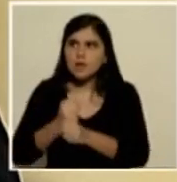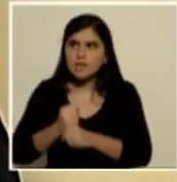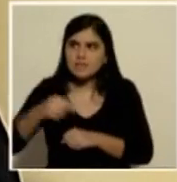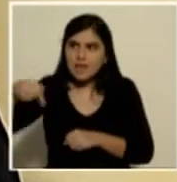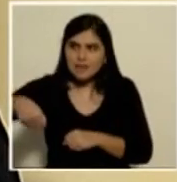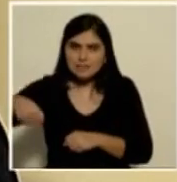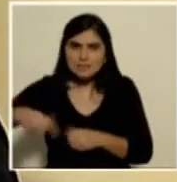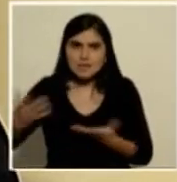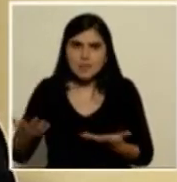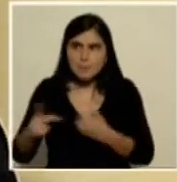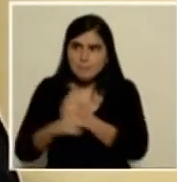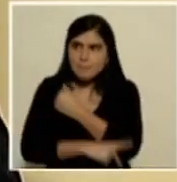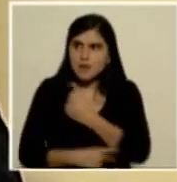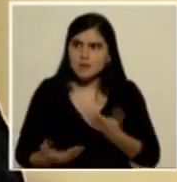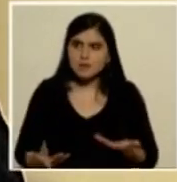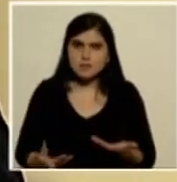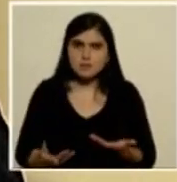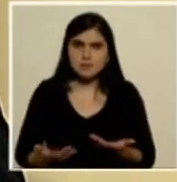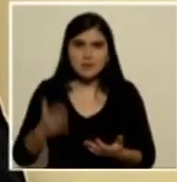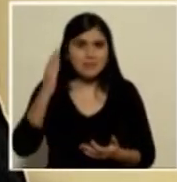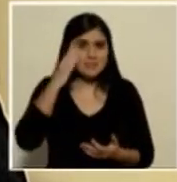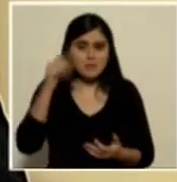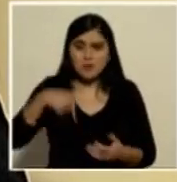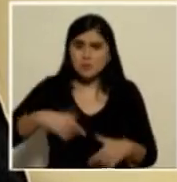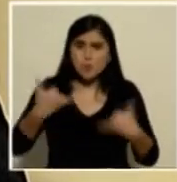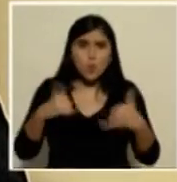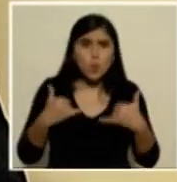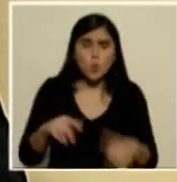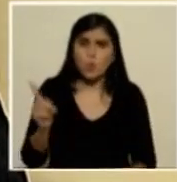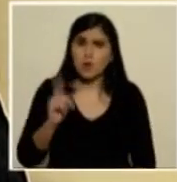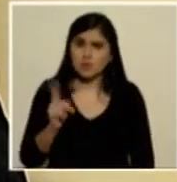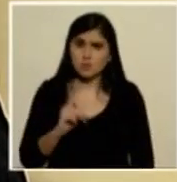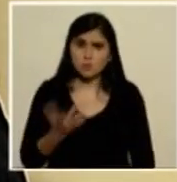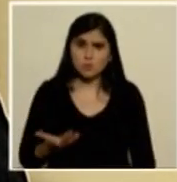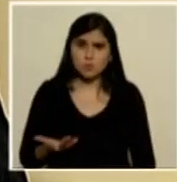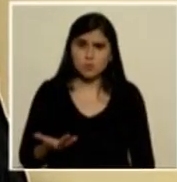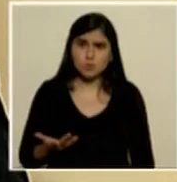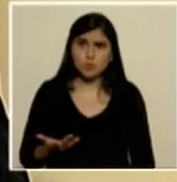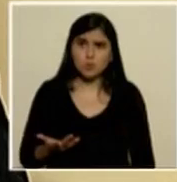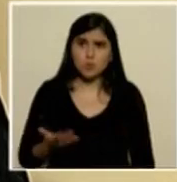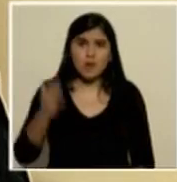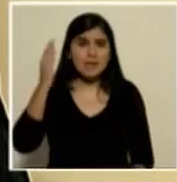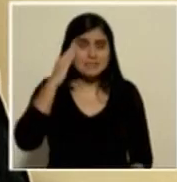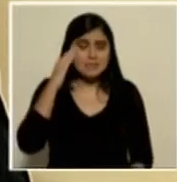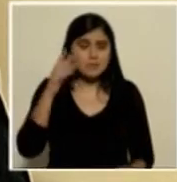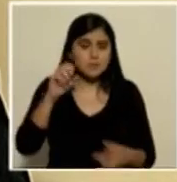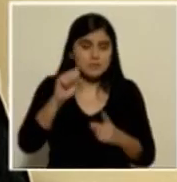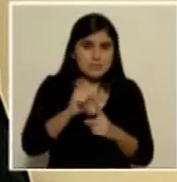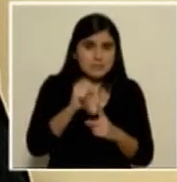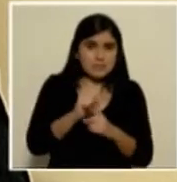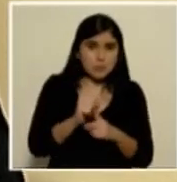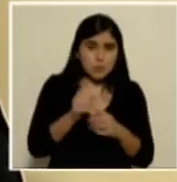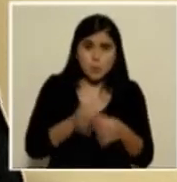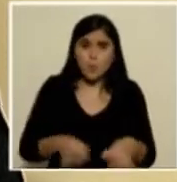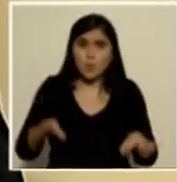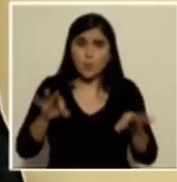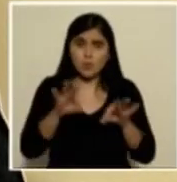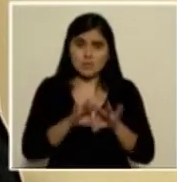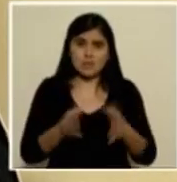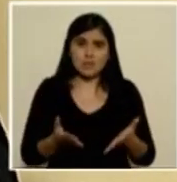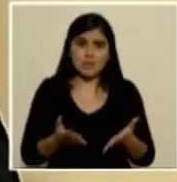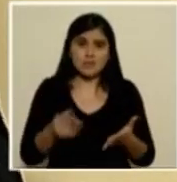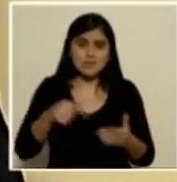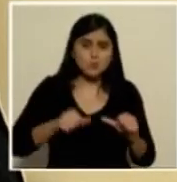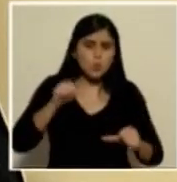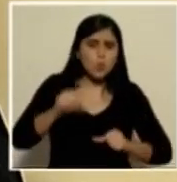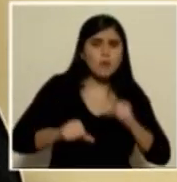mismos empresarios, que sabemos que esto no es jugando, que aquí también hay empleos y hay asuntos importantes económicos de por medio, pero es un esfuerzo